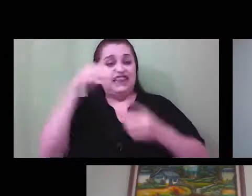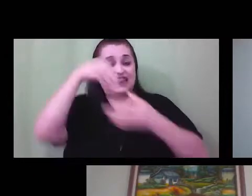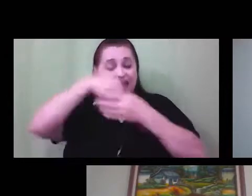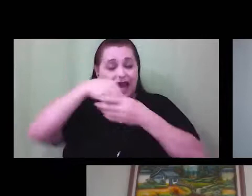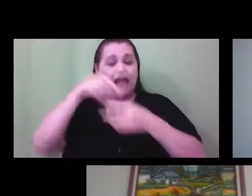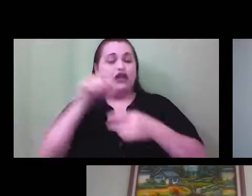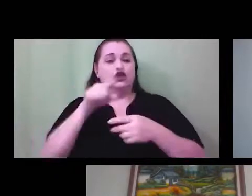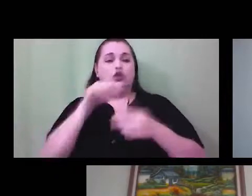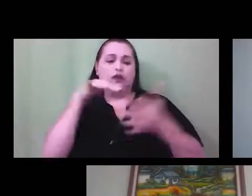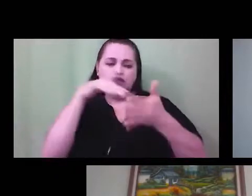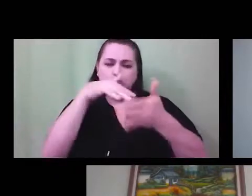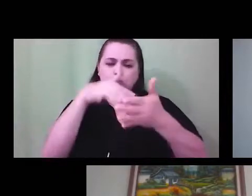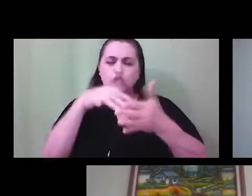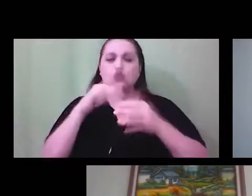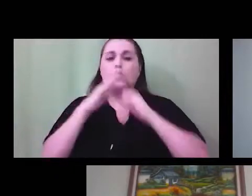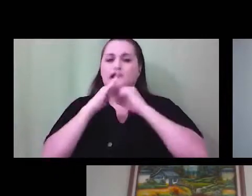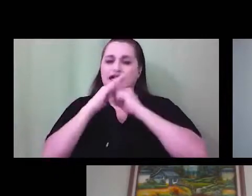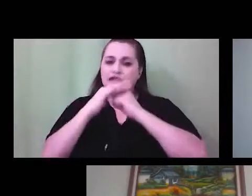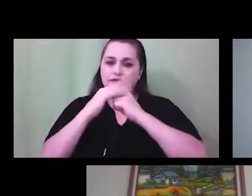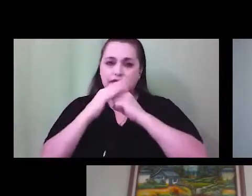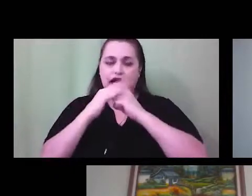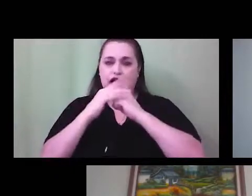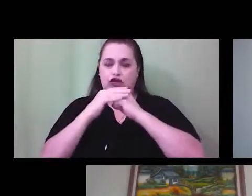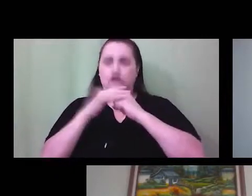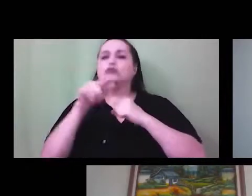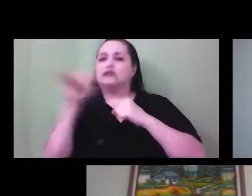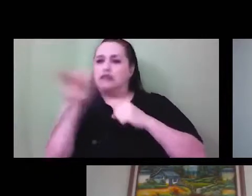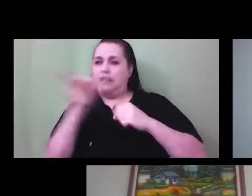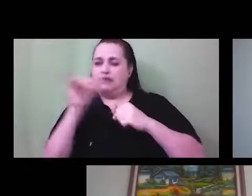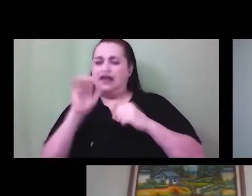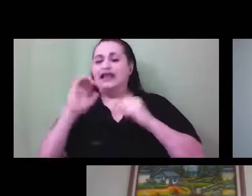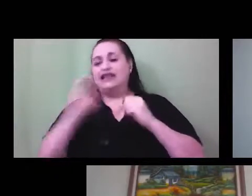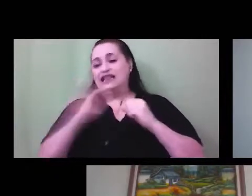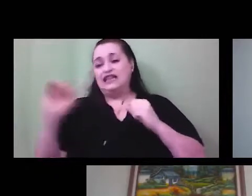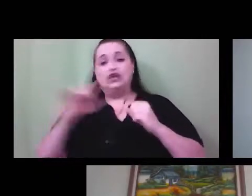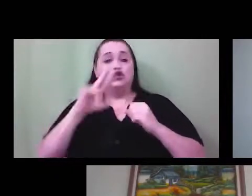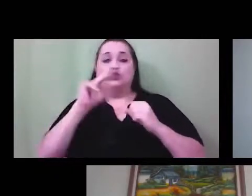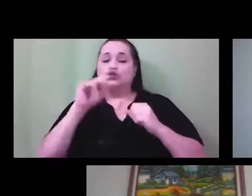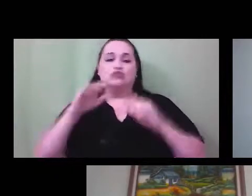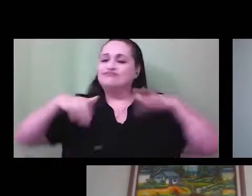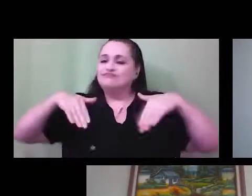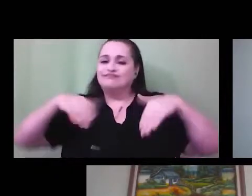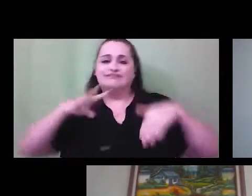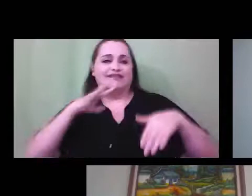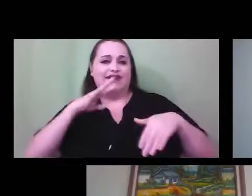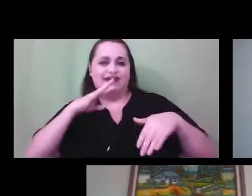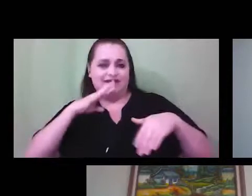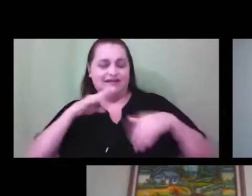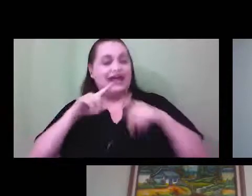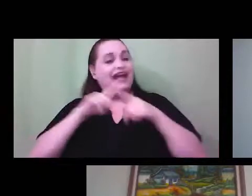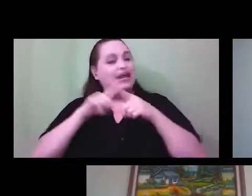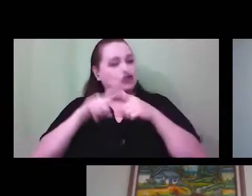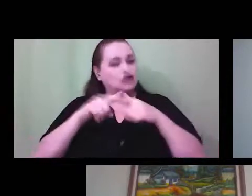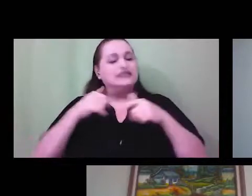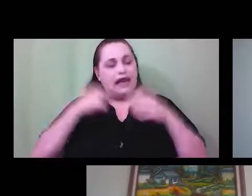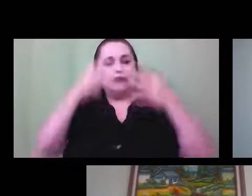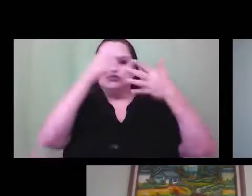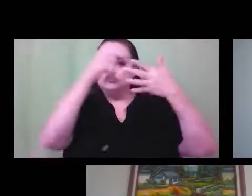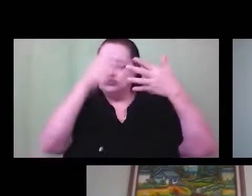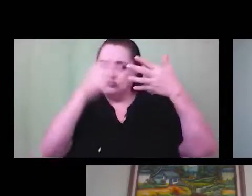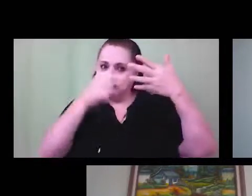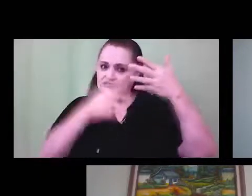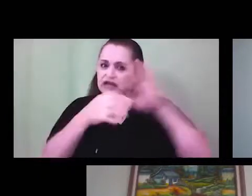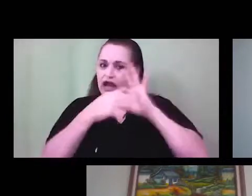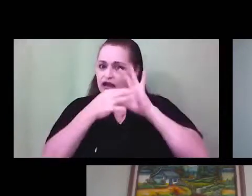del estudio de espectro autista por ser un niño que todavía no habla, ¿verdad? Entonces tenemos varias cositas